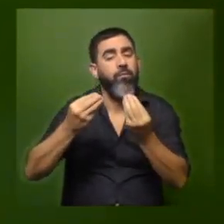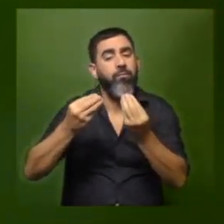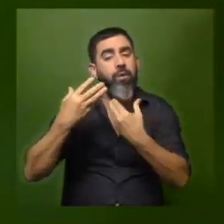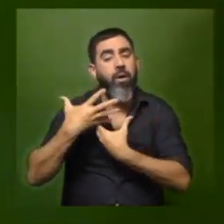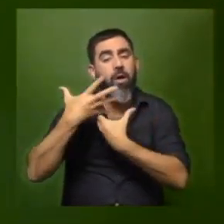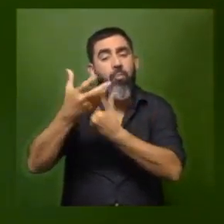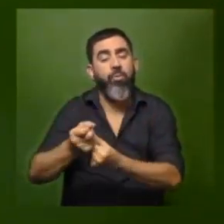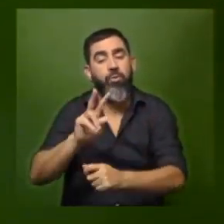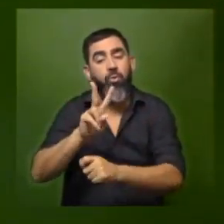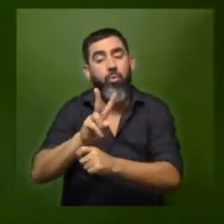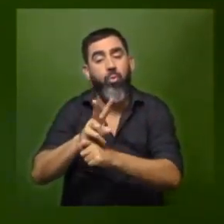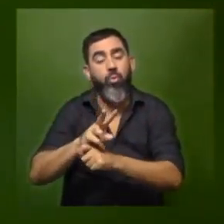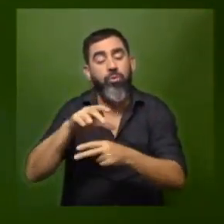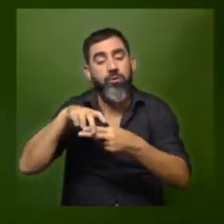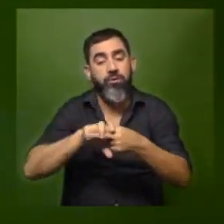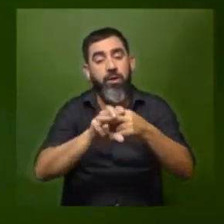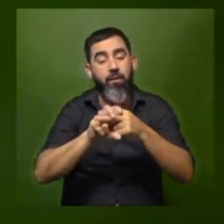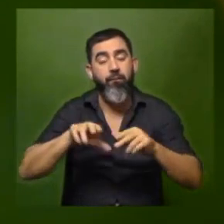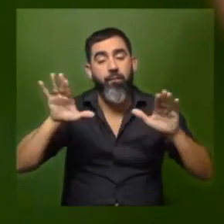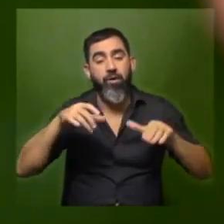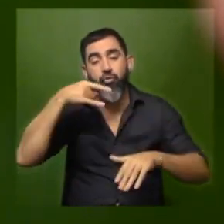apoyar a la conservación de los murciélagos.